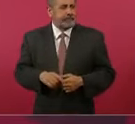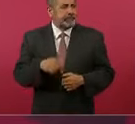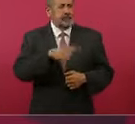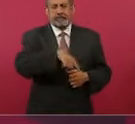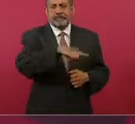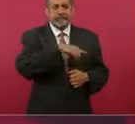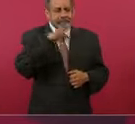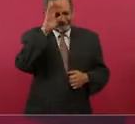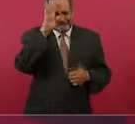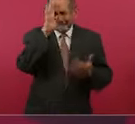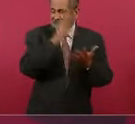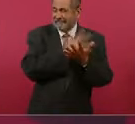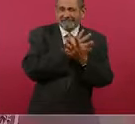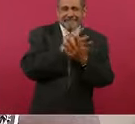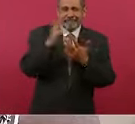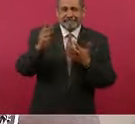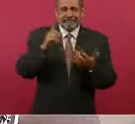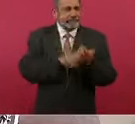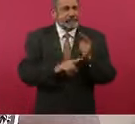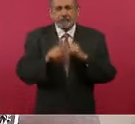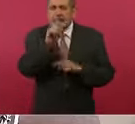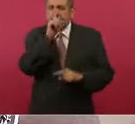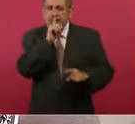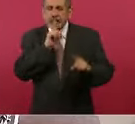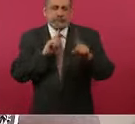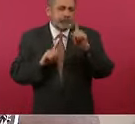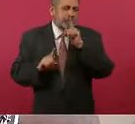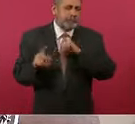exageran y cómo mienten.